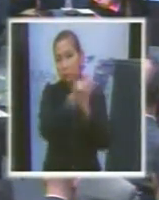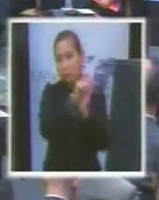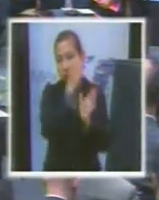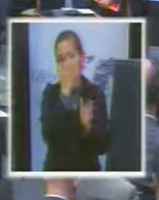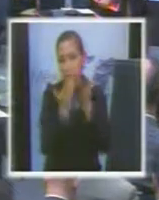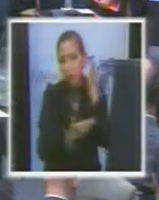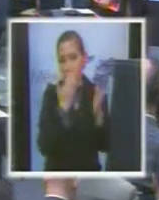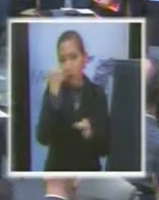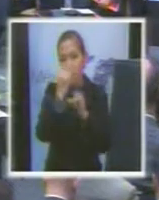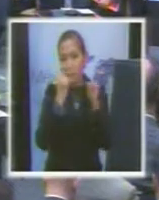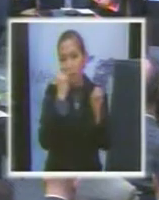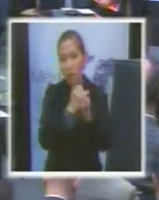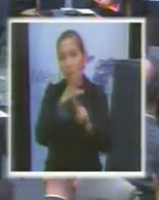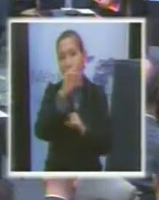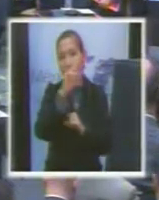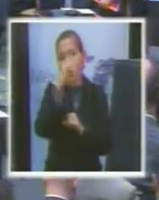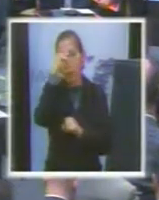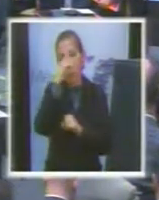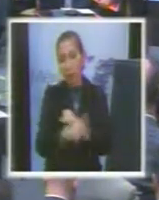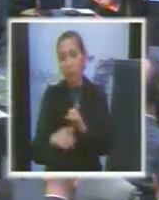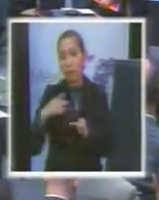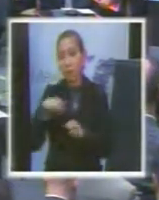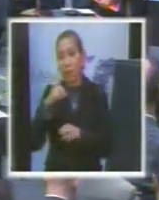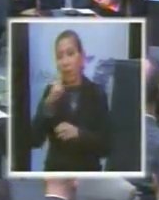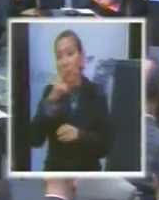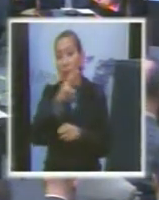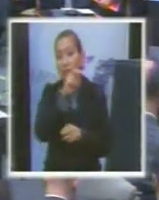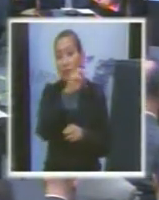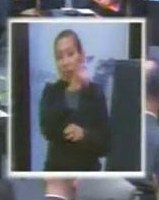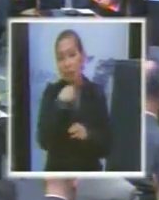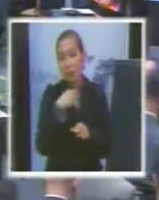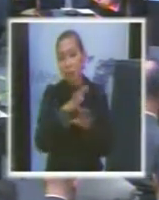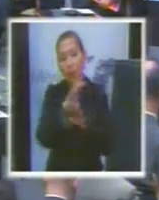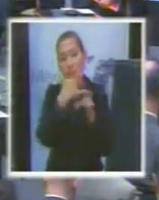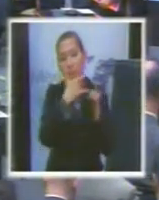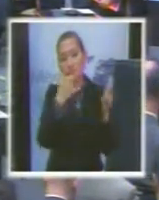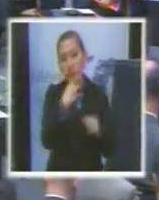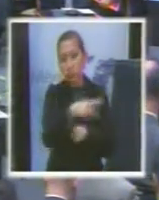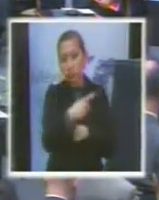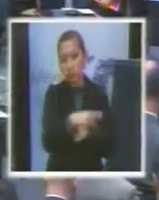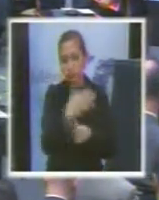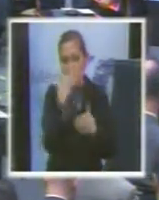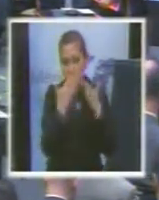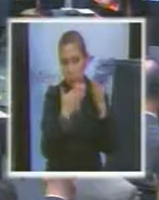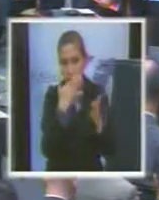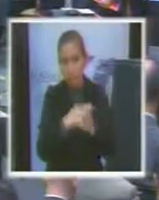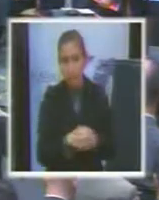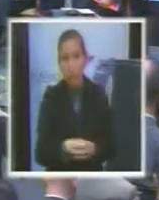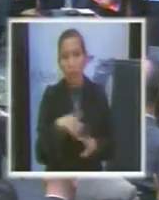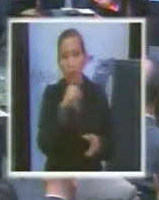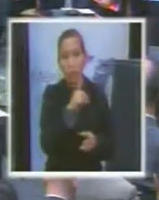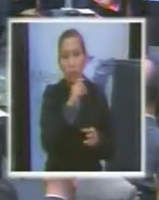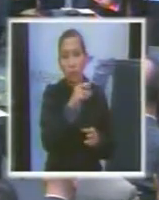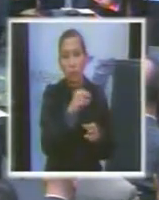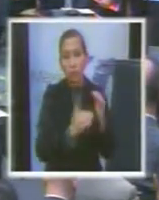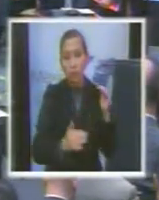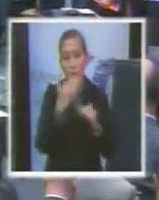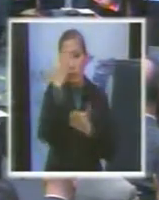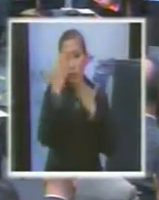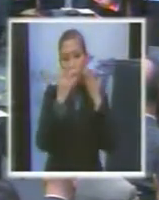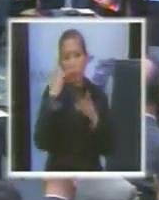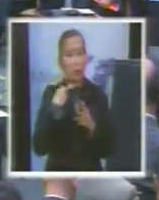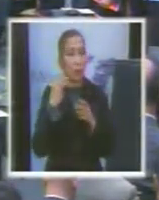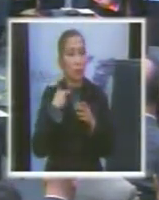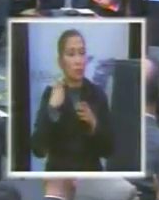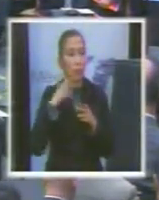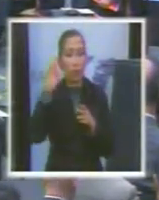Estudios Internacionales del Colegio de México. El doctor Villegas Montiel tiene los siguientes estudios: doctorado en Estudios